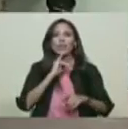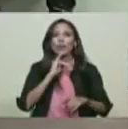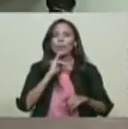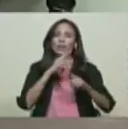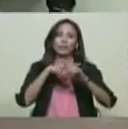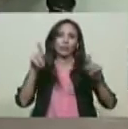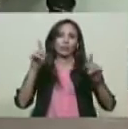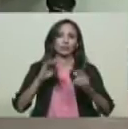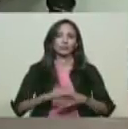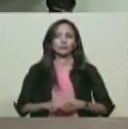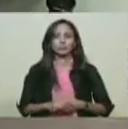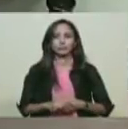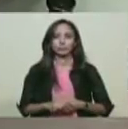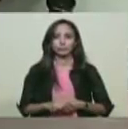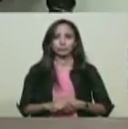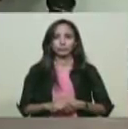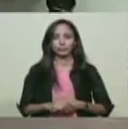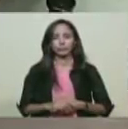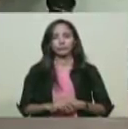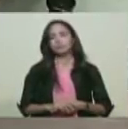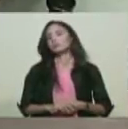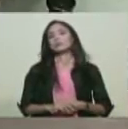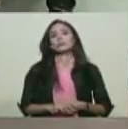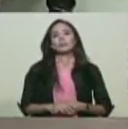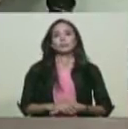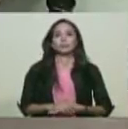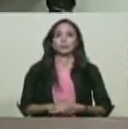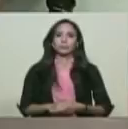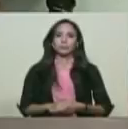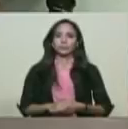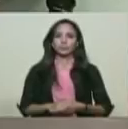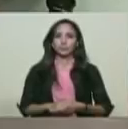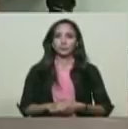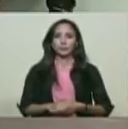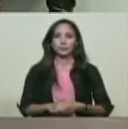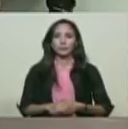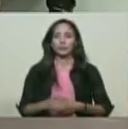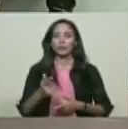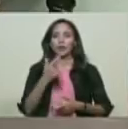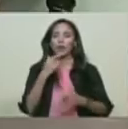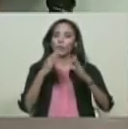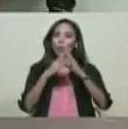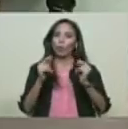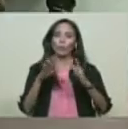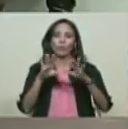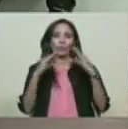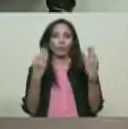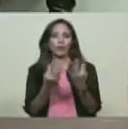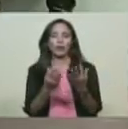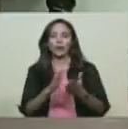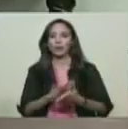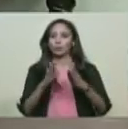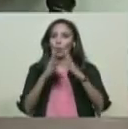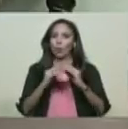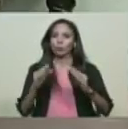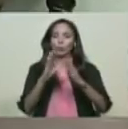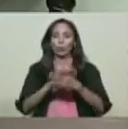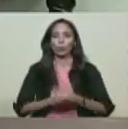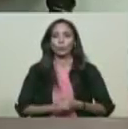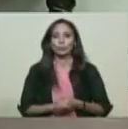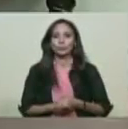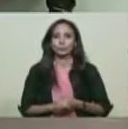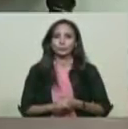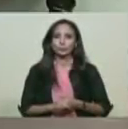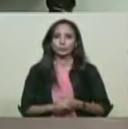inglés y hasta español. Los Maduros vienen de ahí. Mi abuelo se llamaba Nicolás